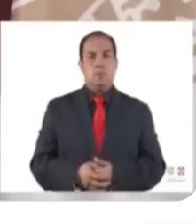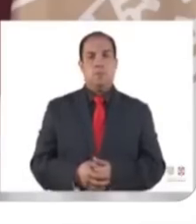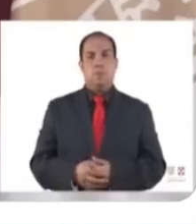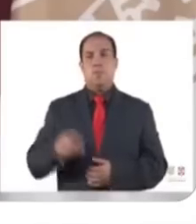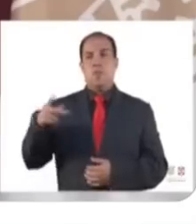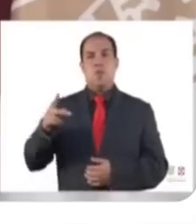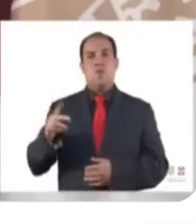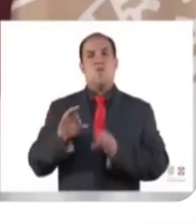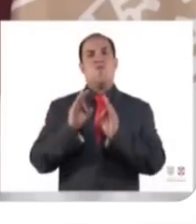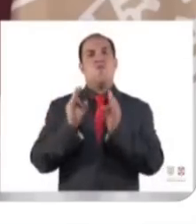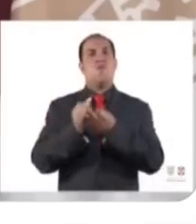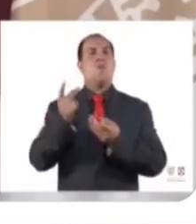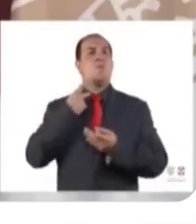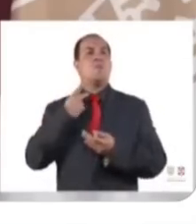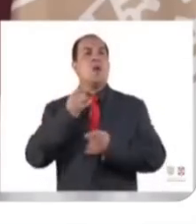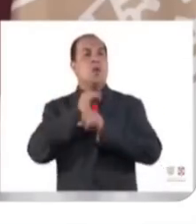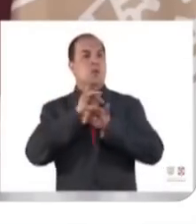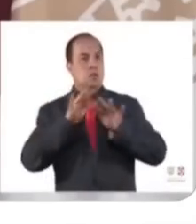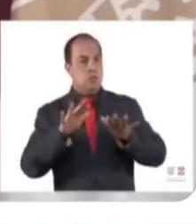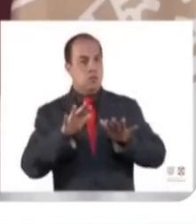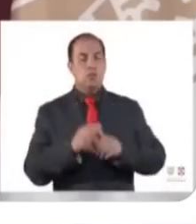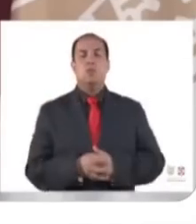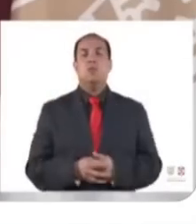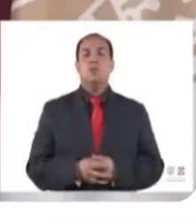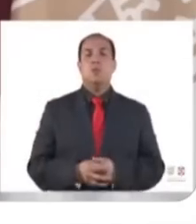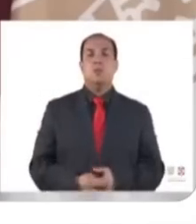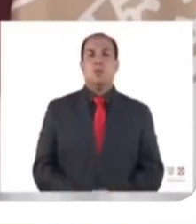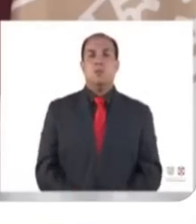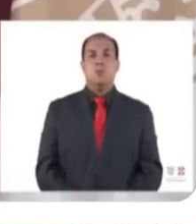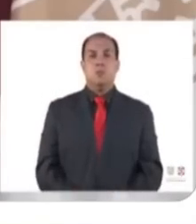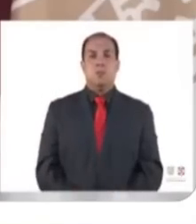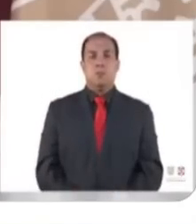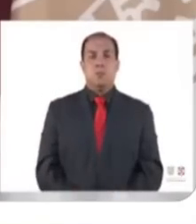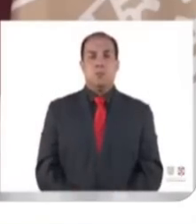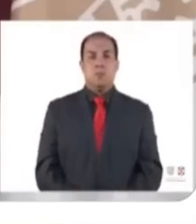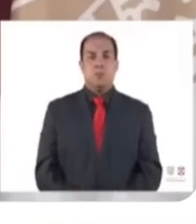más personas. Recuerden que la noticia está ahí y depende de todos nosotros el pregonarla.